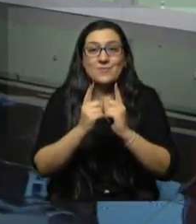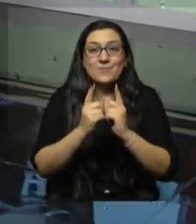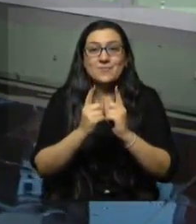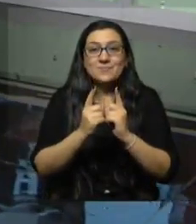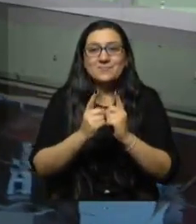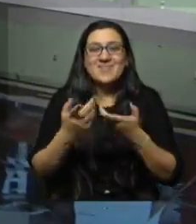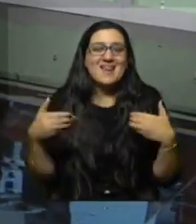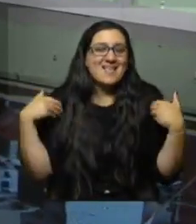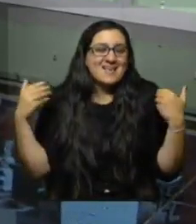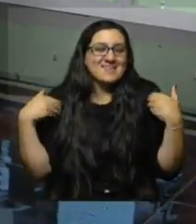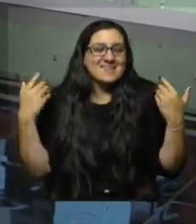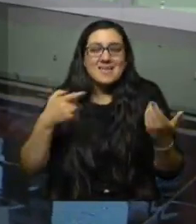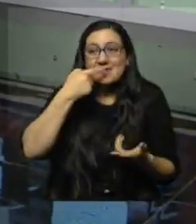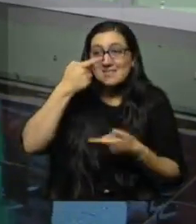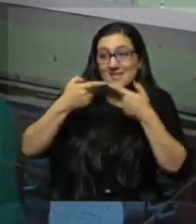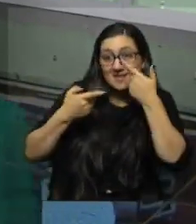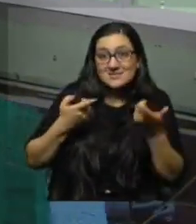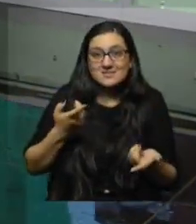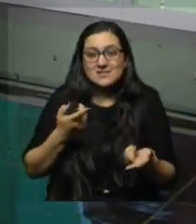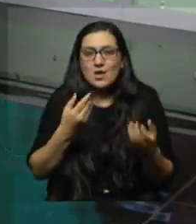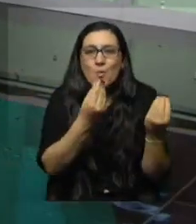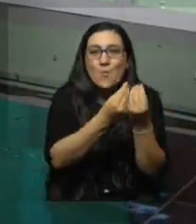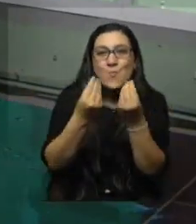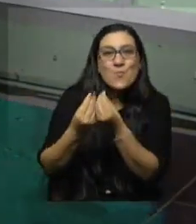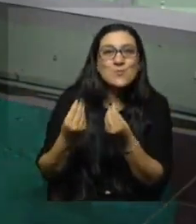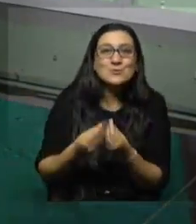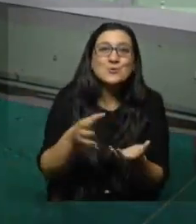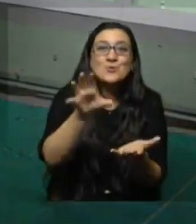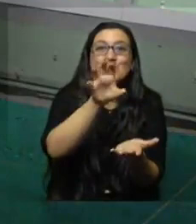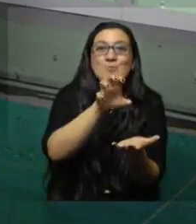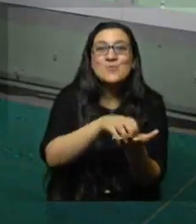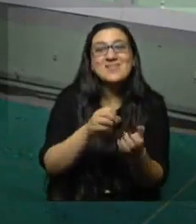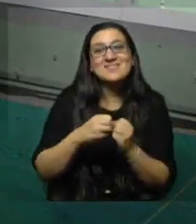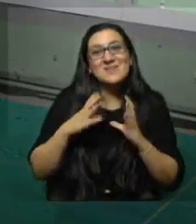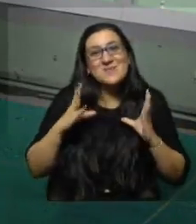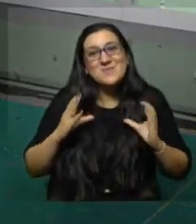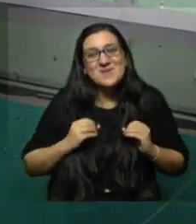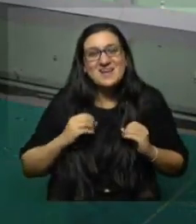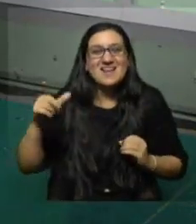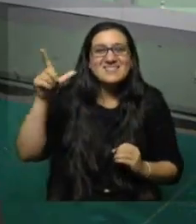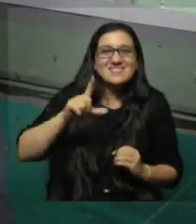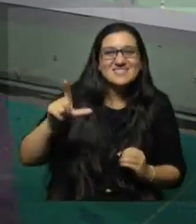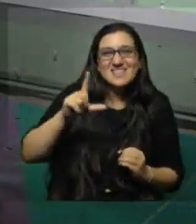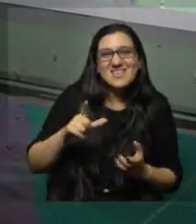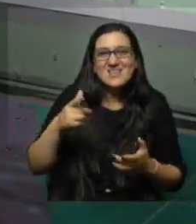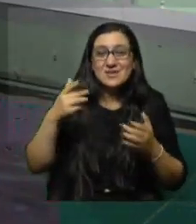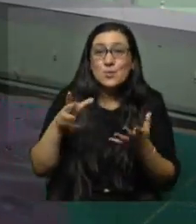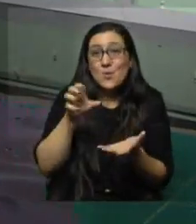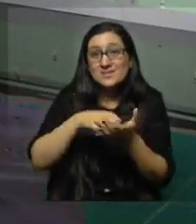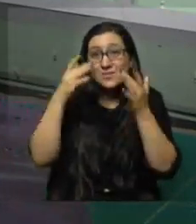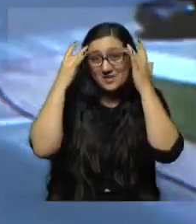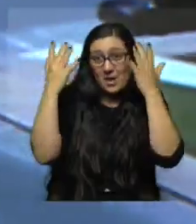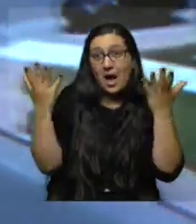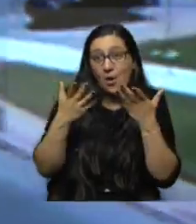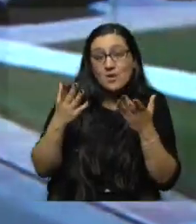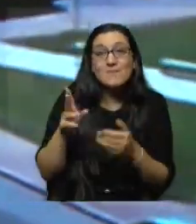de alegría, de intereses, se está dando en muchos centros educativos. Y allí vamos a uno, ¿te parece? ¿A una escuela?